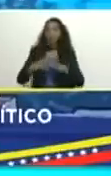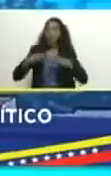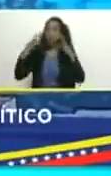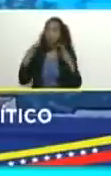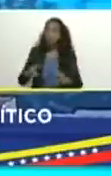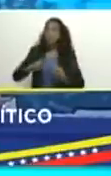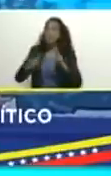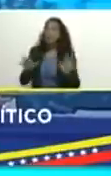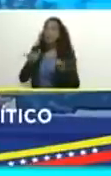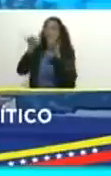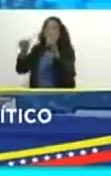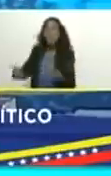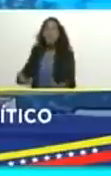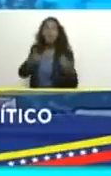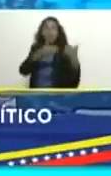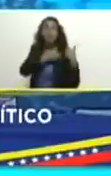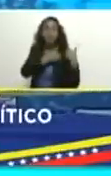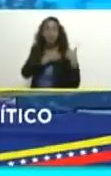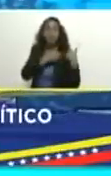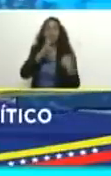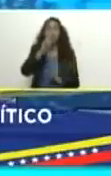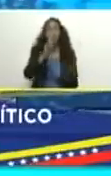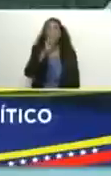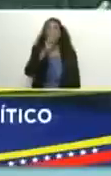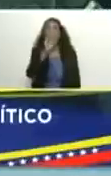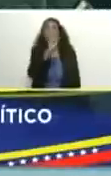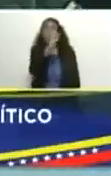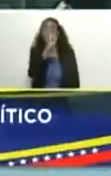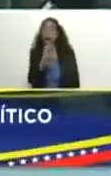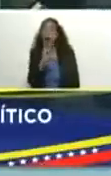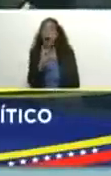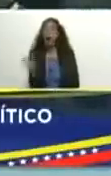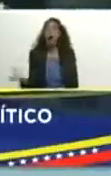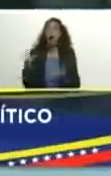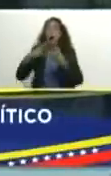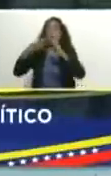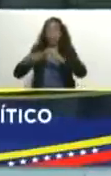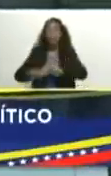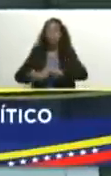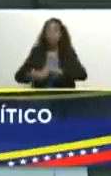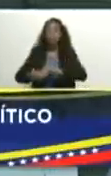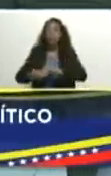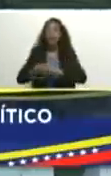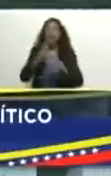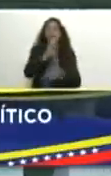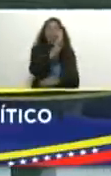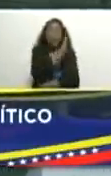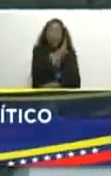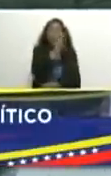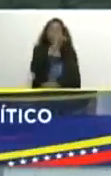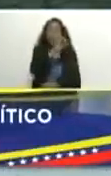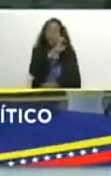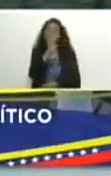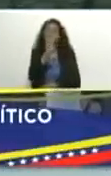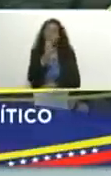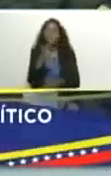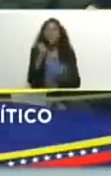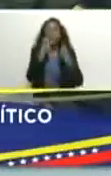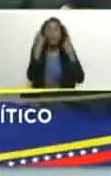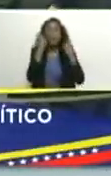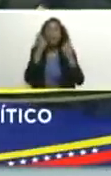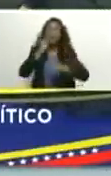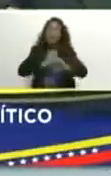garantizar la paz. Las UPAS se articularán a las unidades